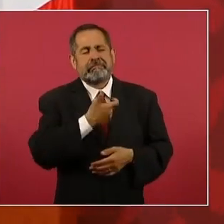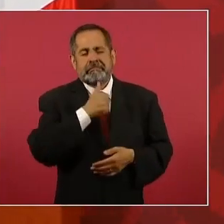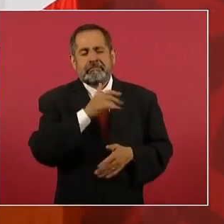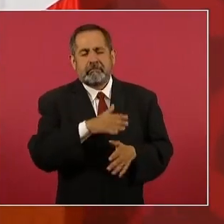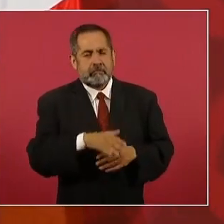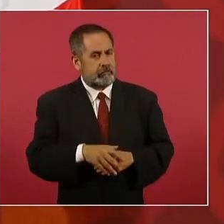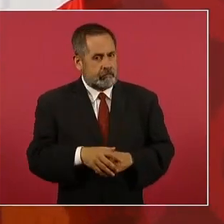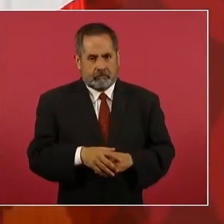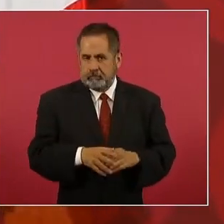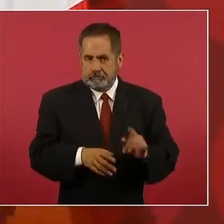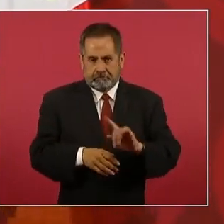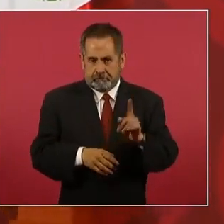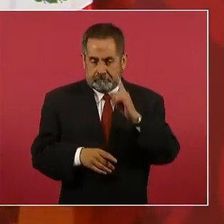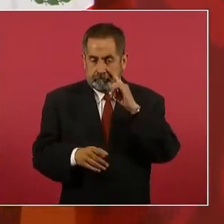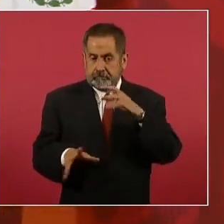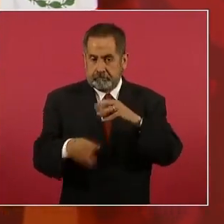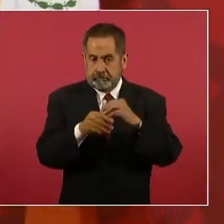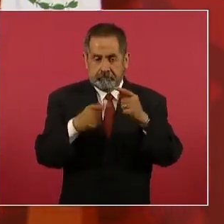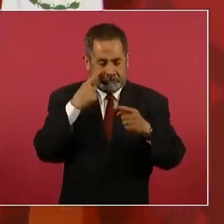Ya llevamos ahí